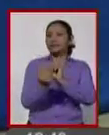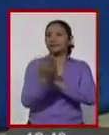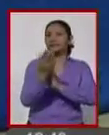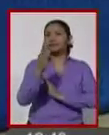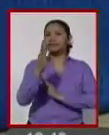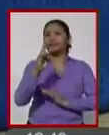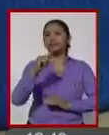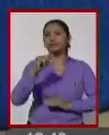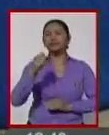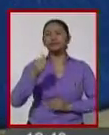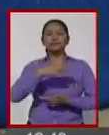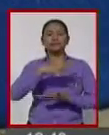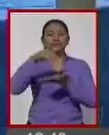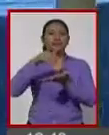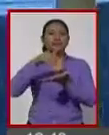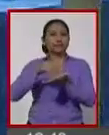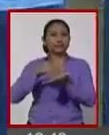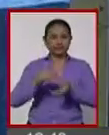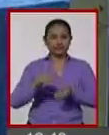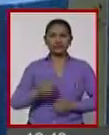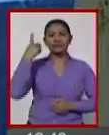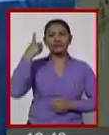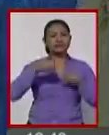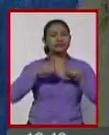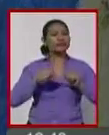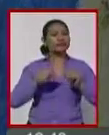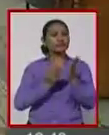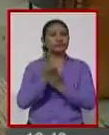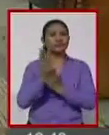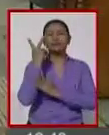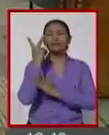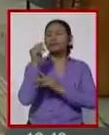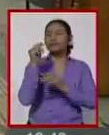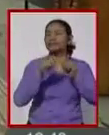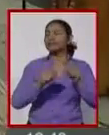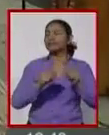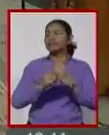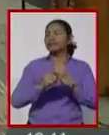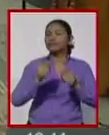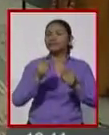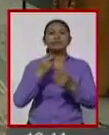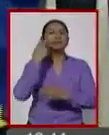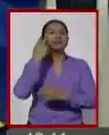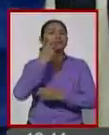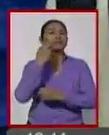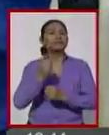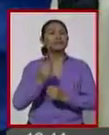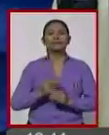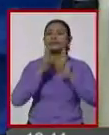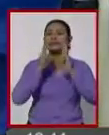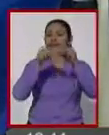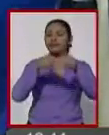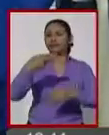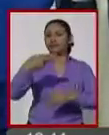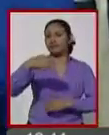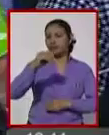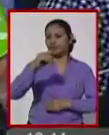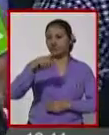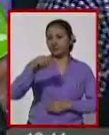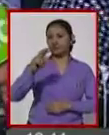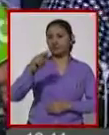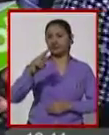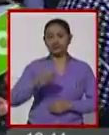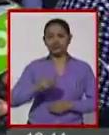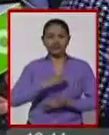brigada parlamentaria en el centro de la ciudad para seguir a través de una pantalla gigante los alegatos orales de la demanda marítima desde Holanda. Acá en la